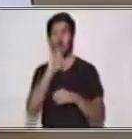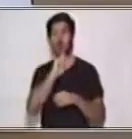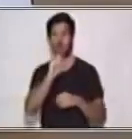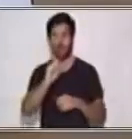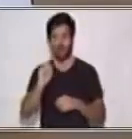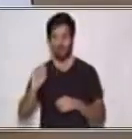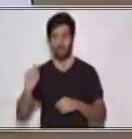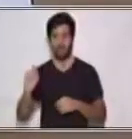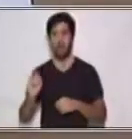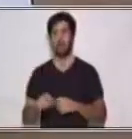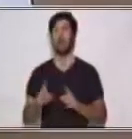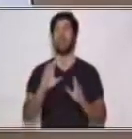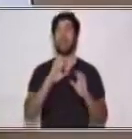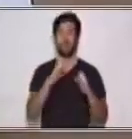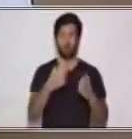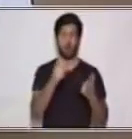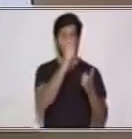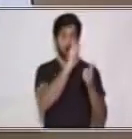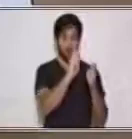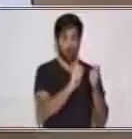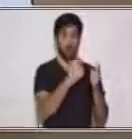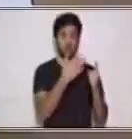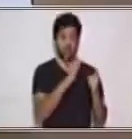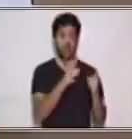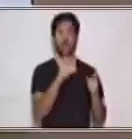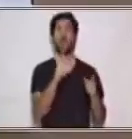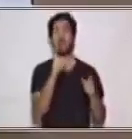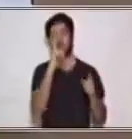no solo un símbolo, sino ya también tenía una